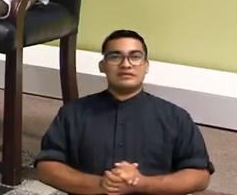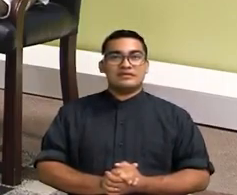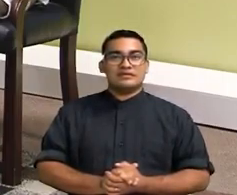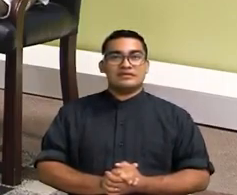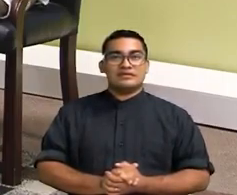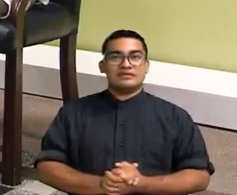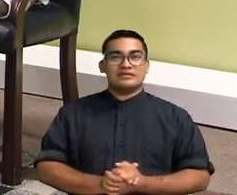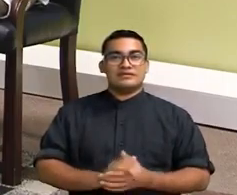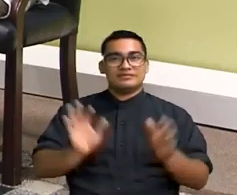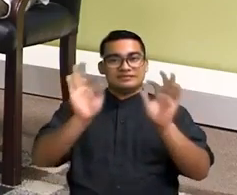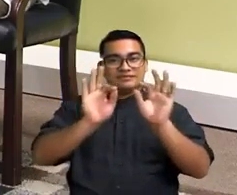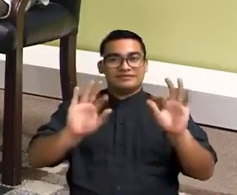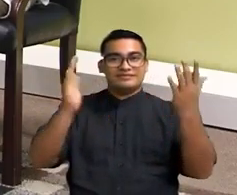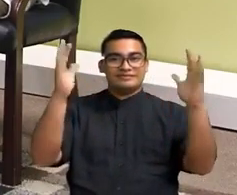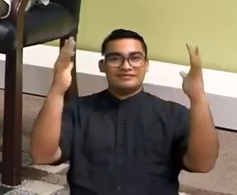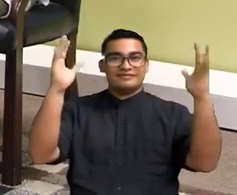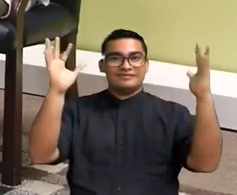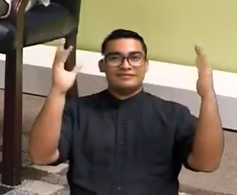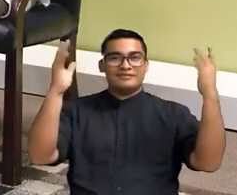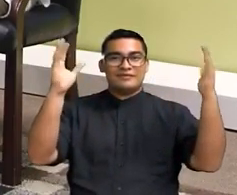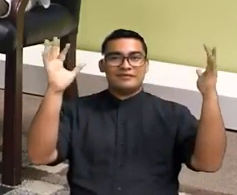Felicidades a todos, ¿no? Más que aplaudir.